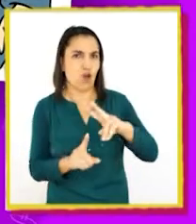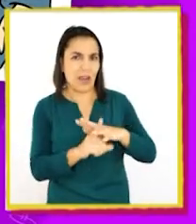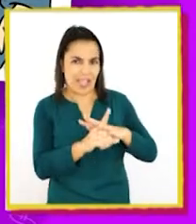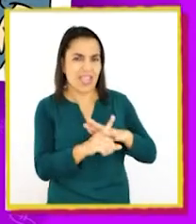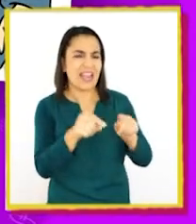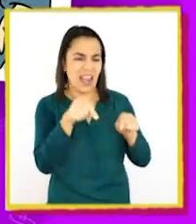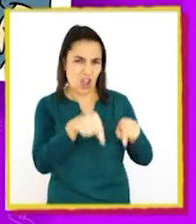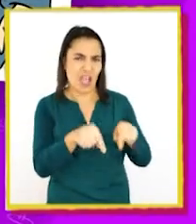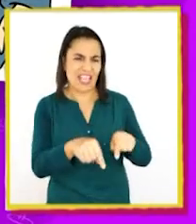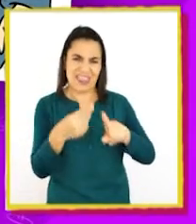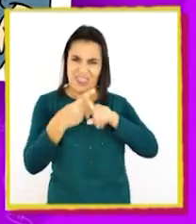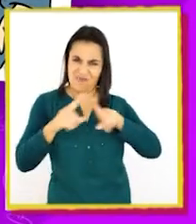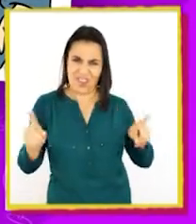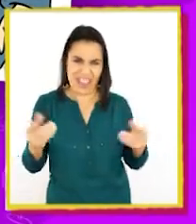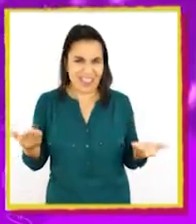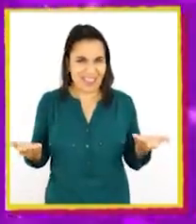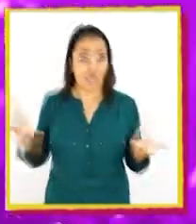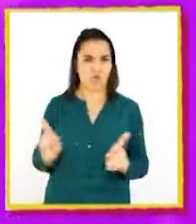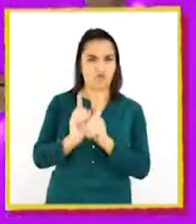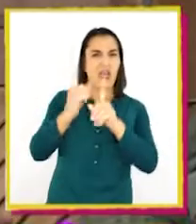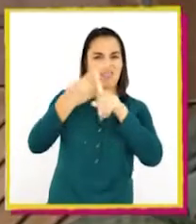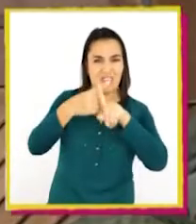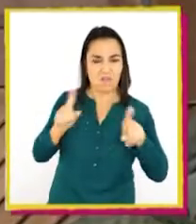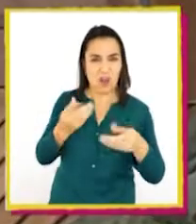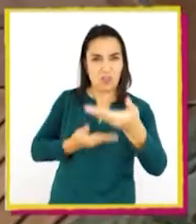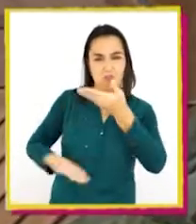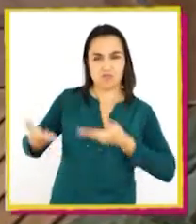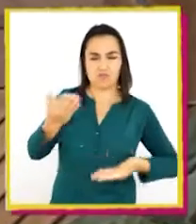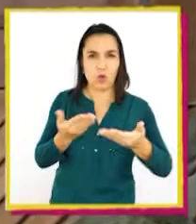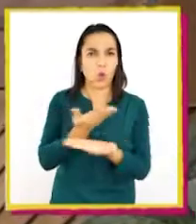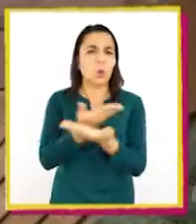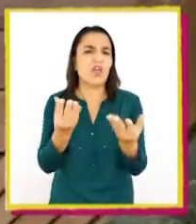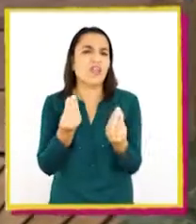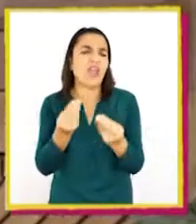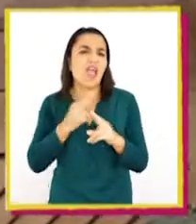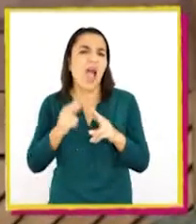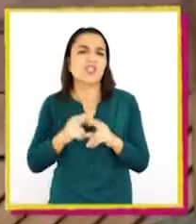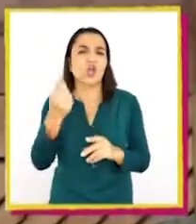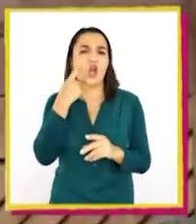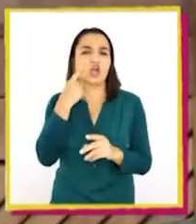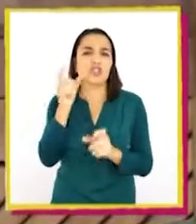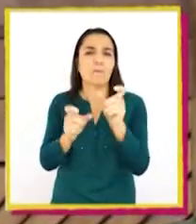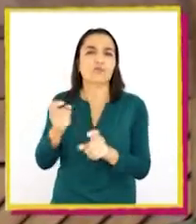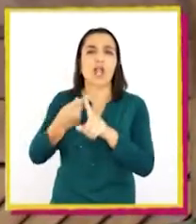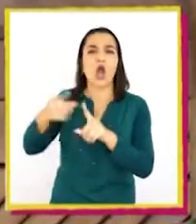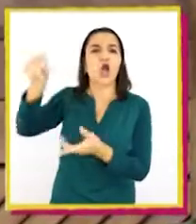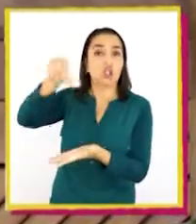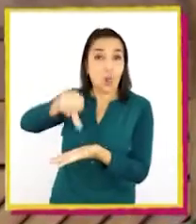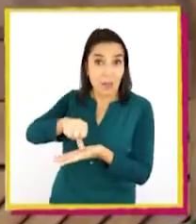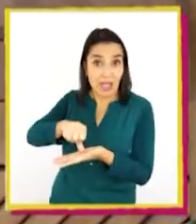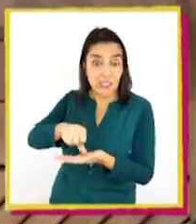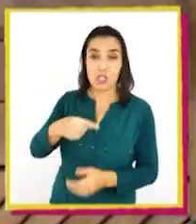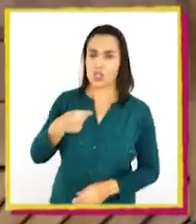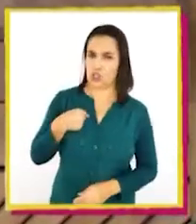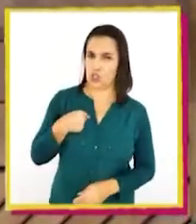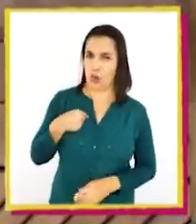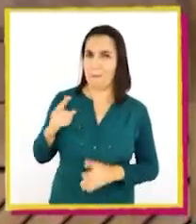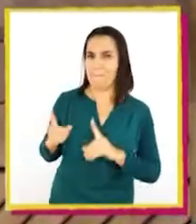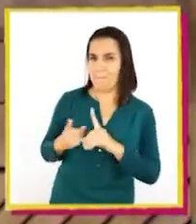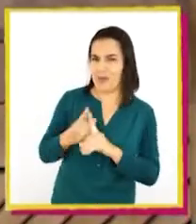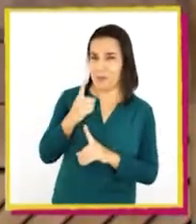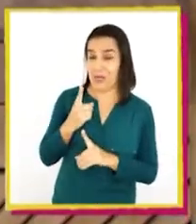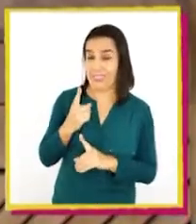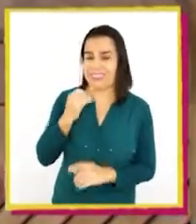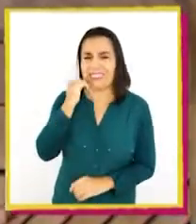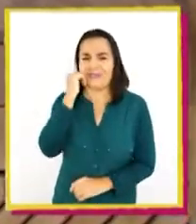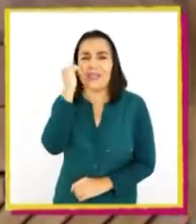acá también les parecían diferentes. ¿Qué hacen ustedes cuando conocen a una persona que viene de otro país? A mí, al principio, me da